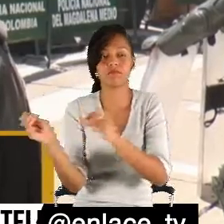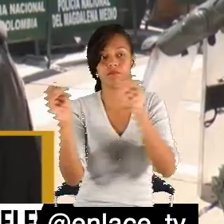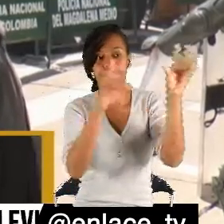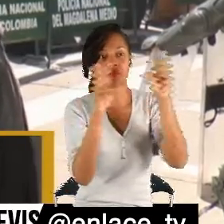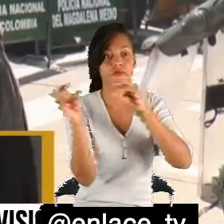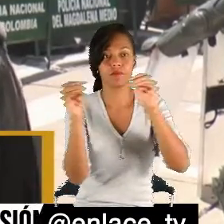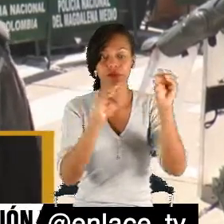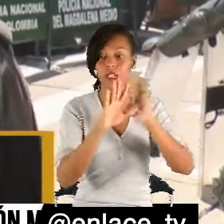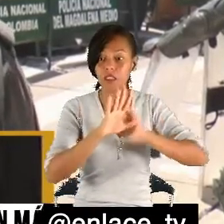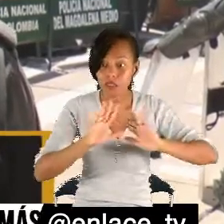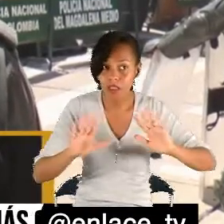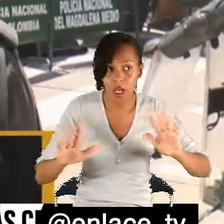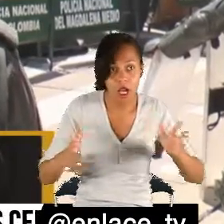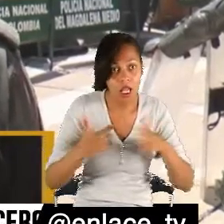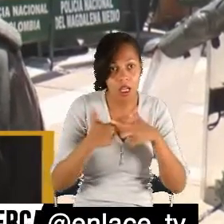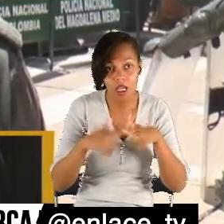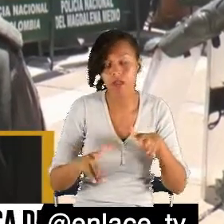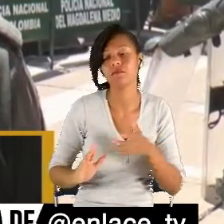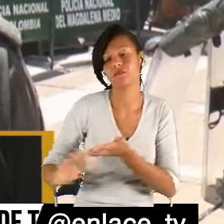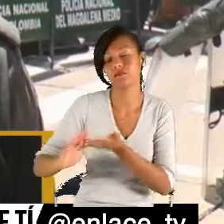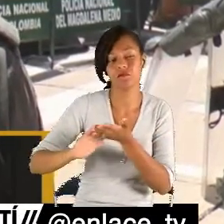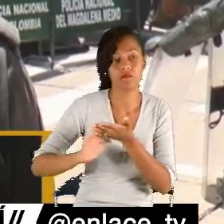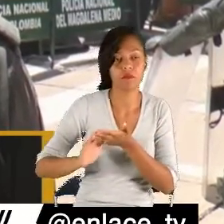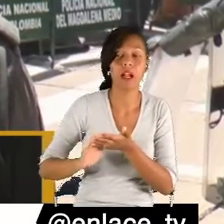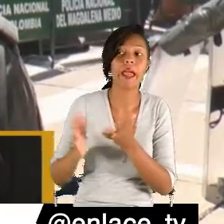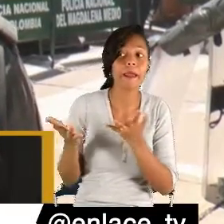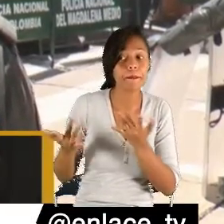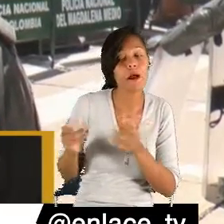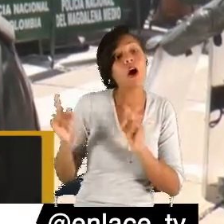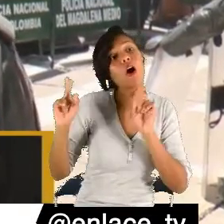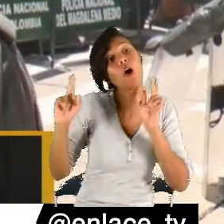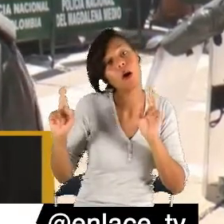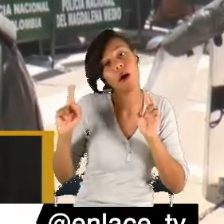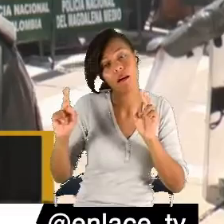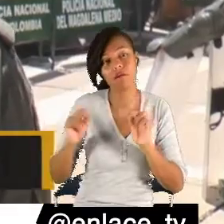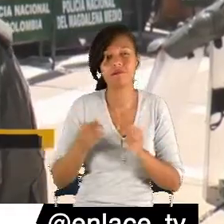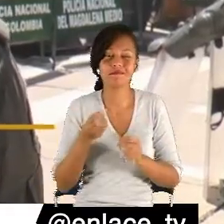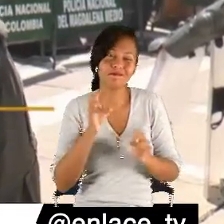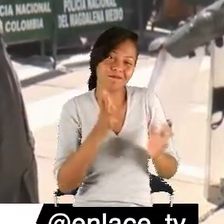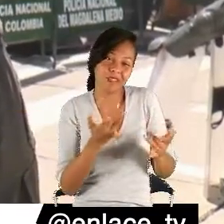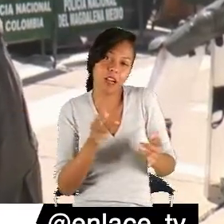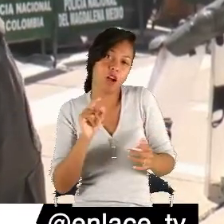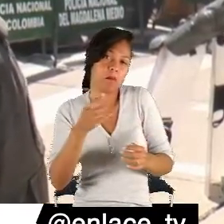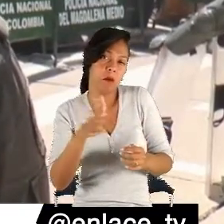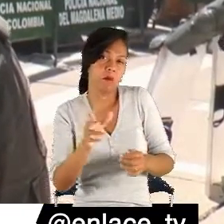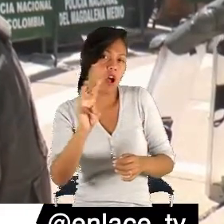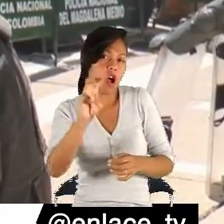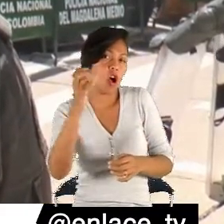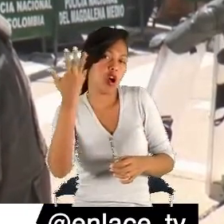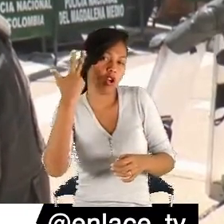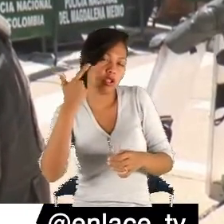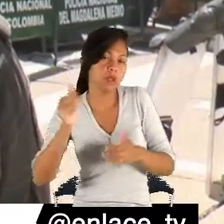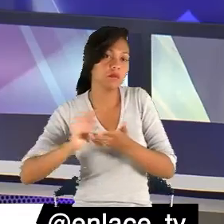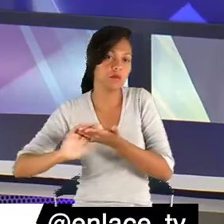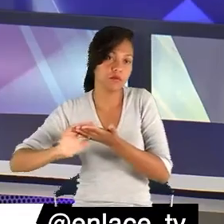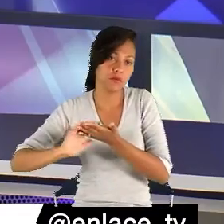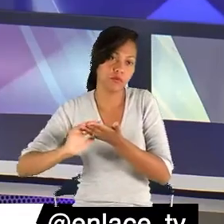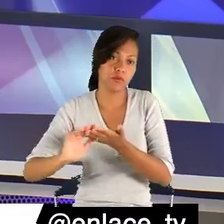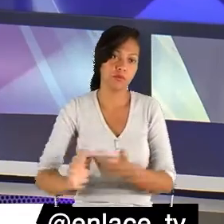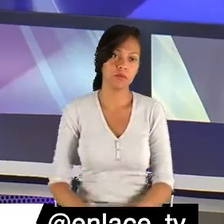por eso manifiesto nuevamente dentro de ocho días ya le estaremos dando una solución definitiva al vertimiento que se